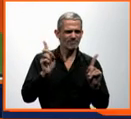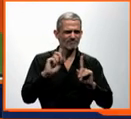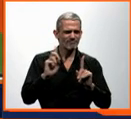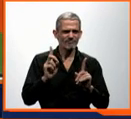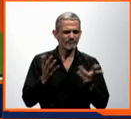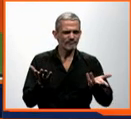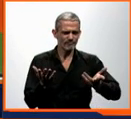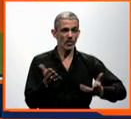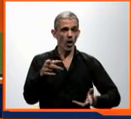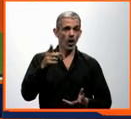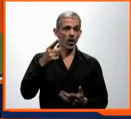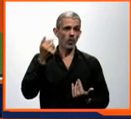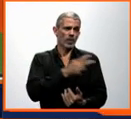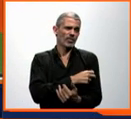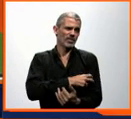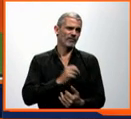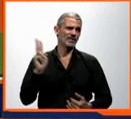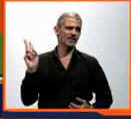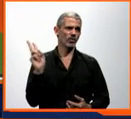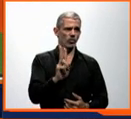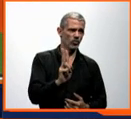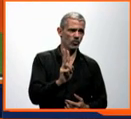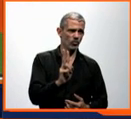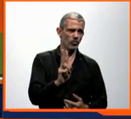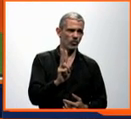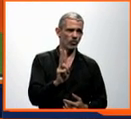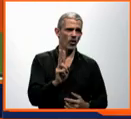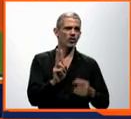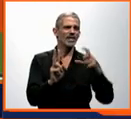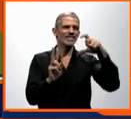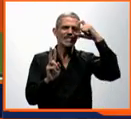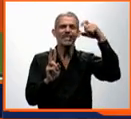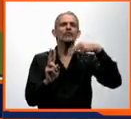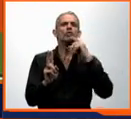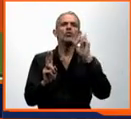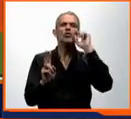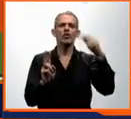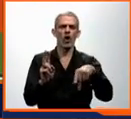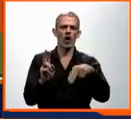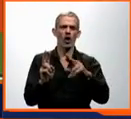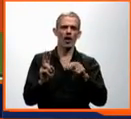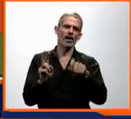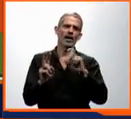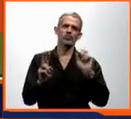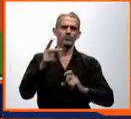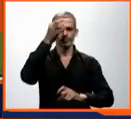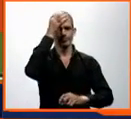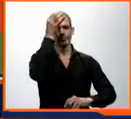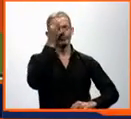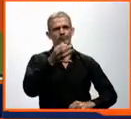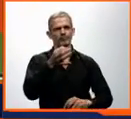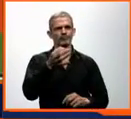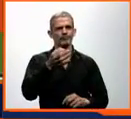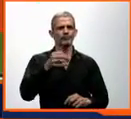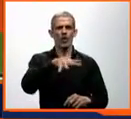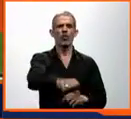bien crea por desequilibrio, no por lo que puede generar o gestar el equipo. En este caso lo veíamos nuevamente